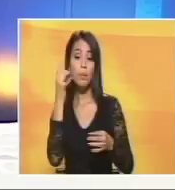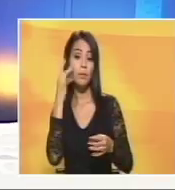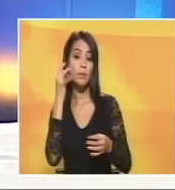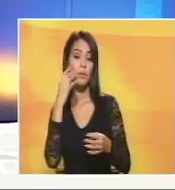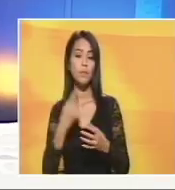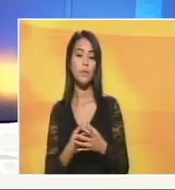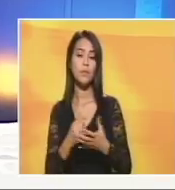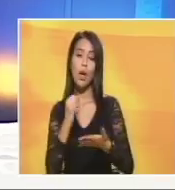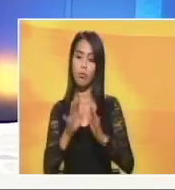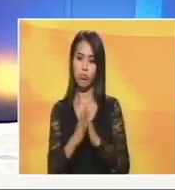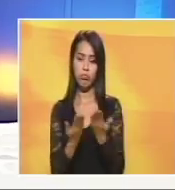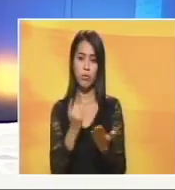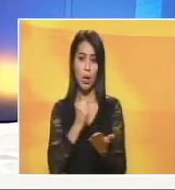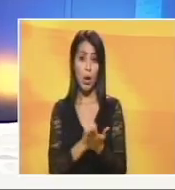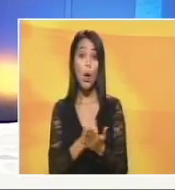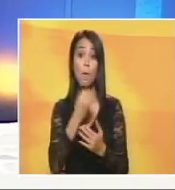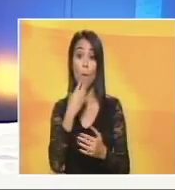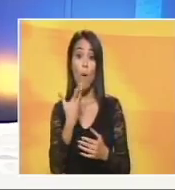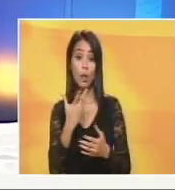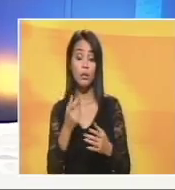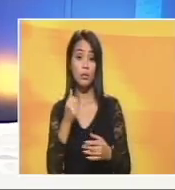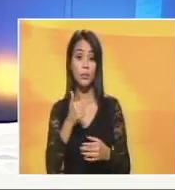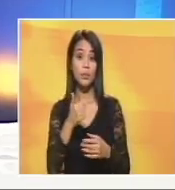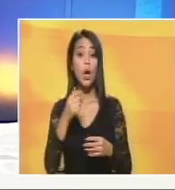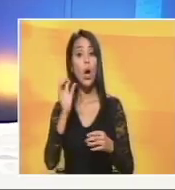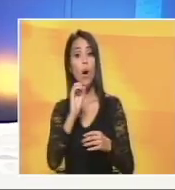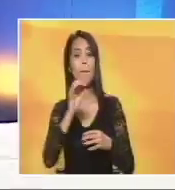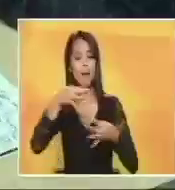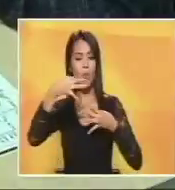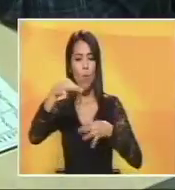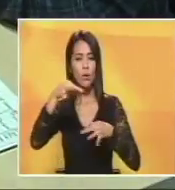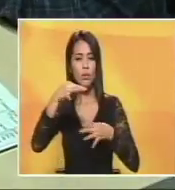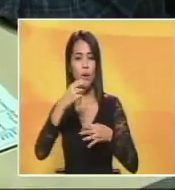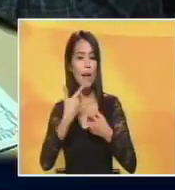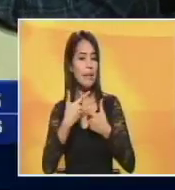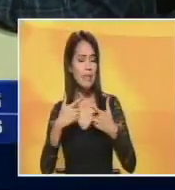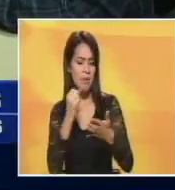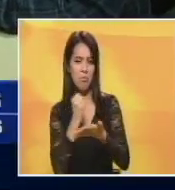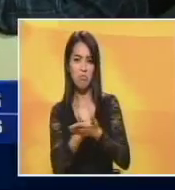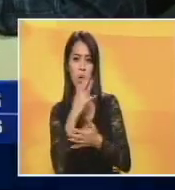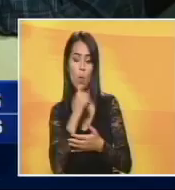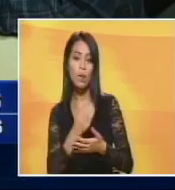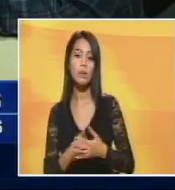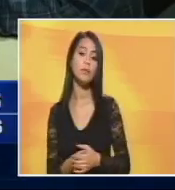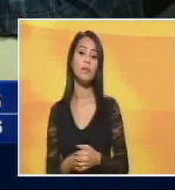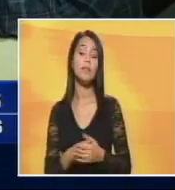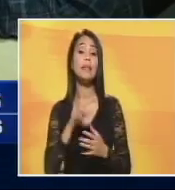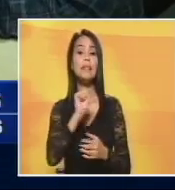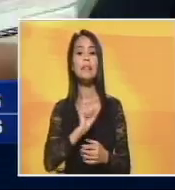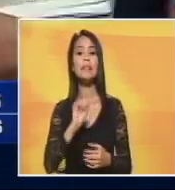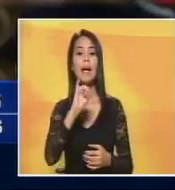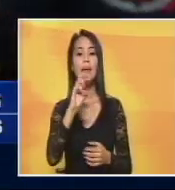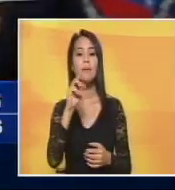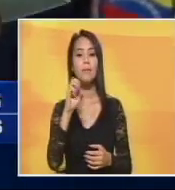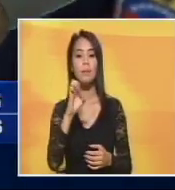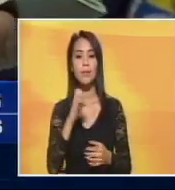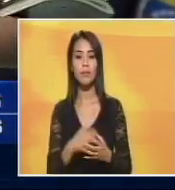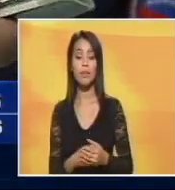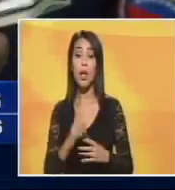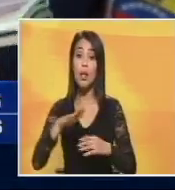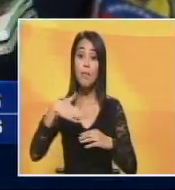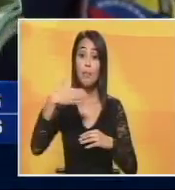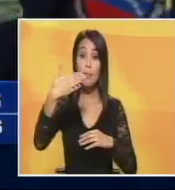los pasaportes en buen estado y con al menos 4 páginas libres de sellos. Dugarte expresó que el SAIME trabaja en la implementación de la prórroga